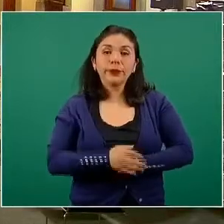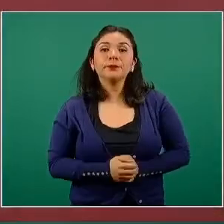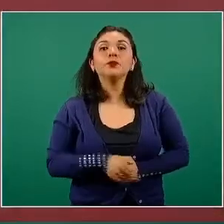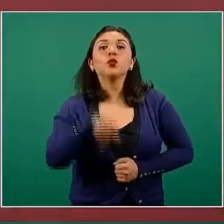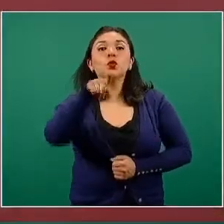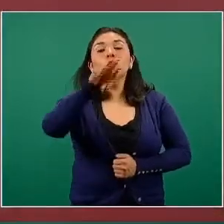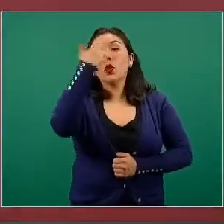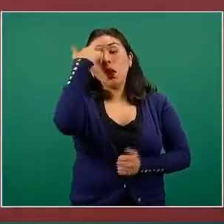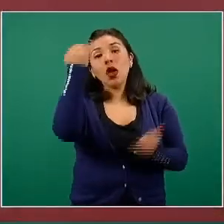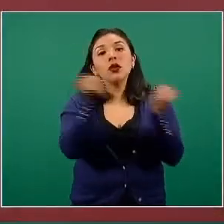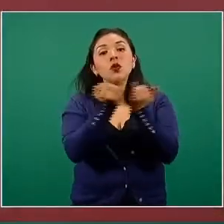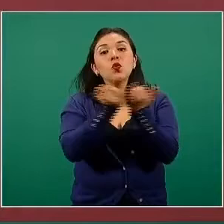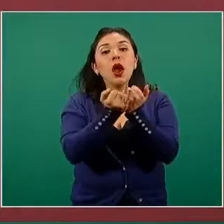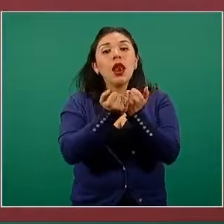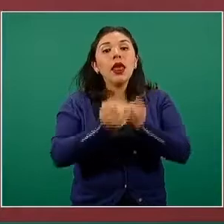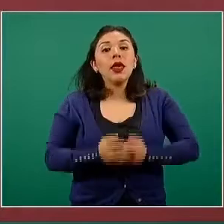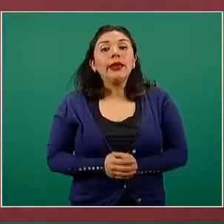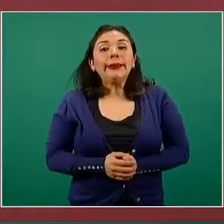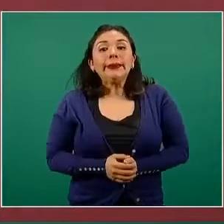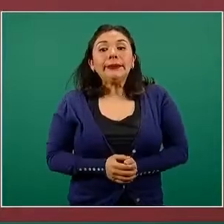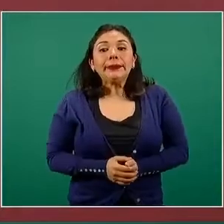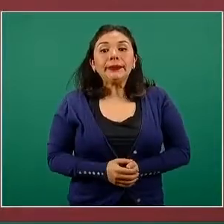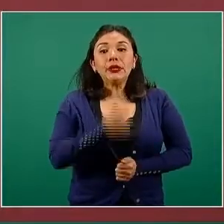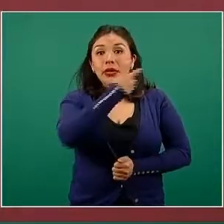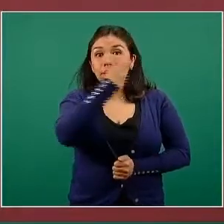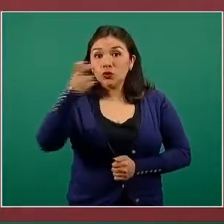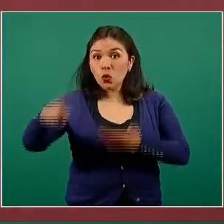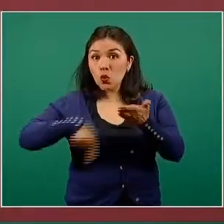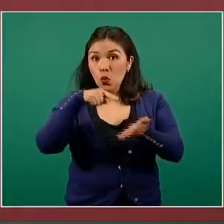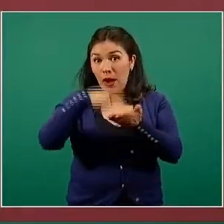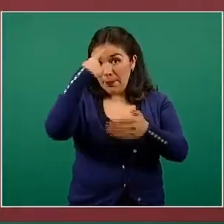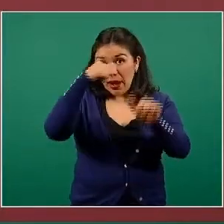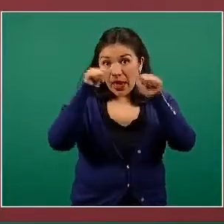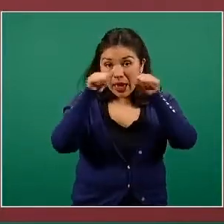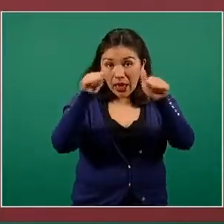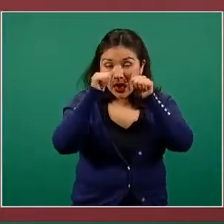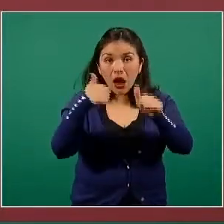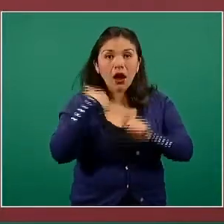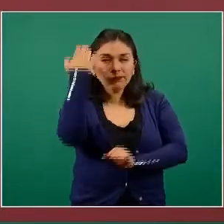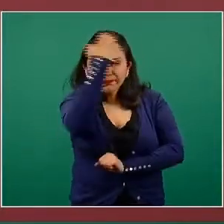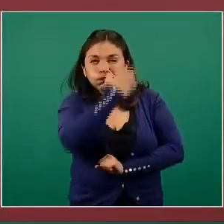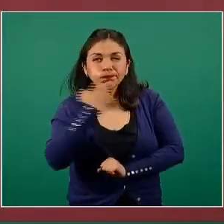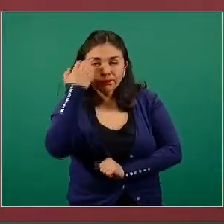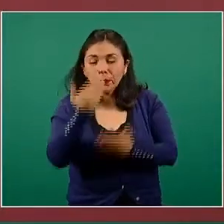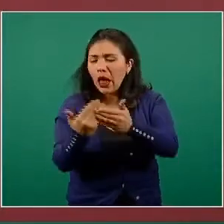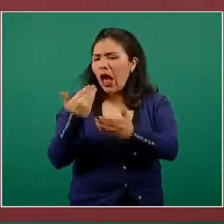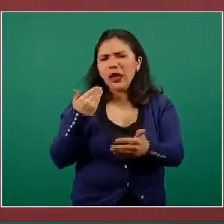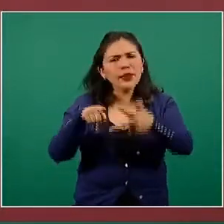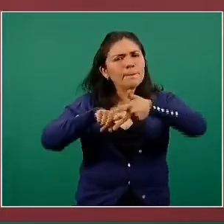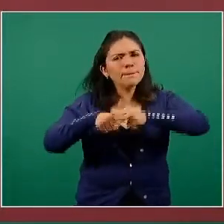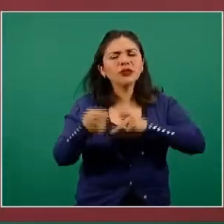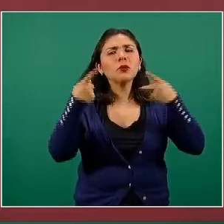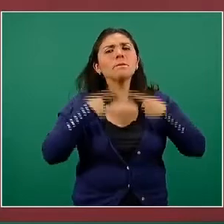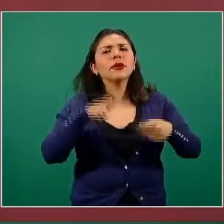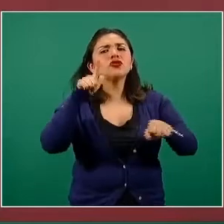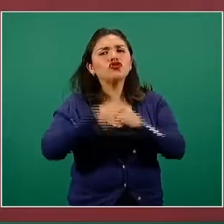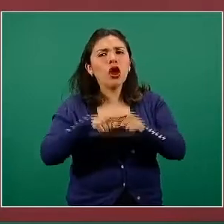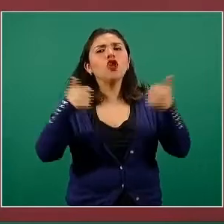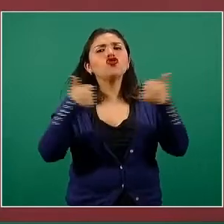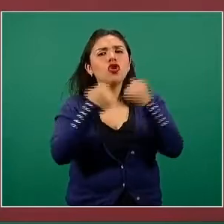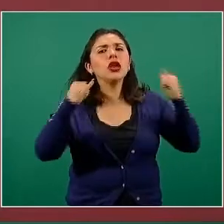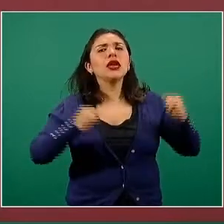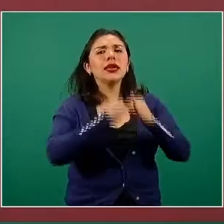Recordar también que para el personal de estas unidades clínicas estamos considerando desde el inicio el personal en